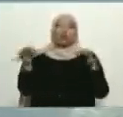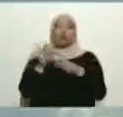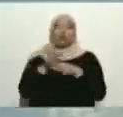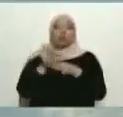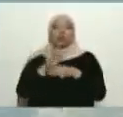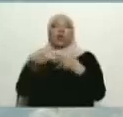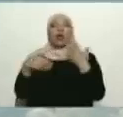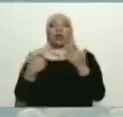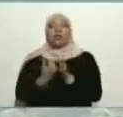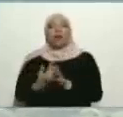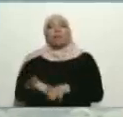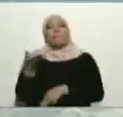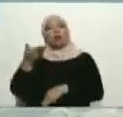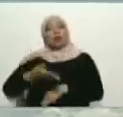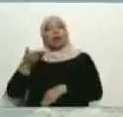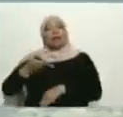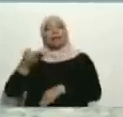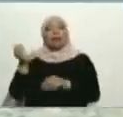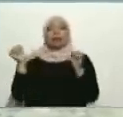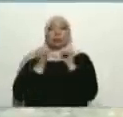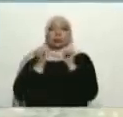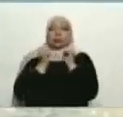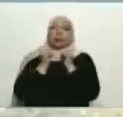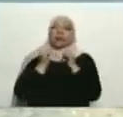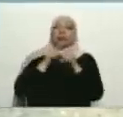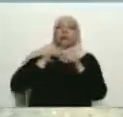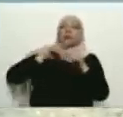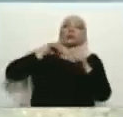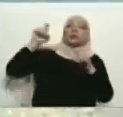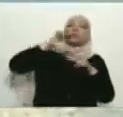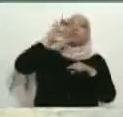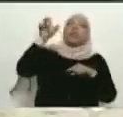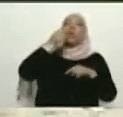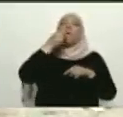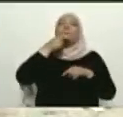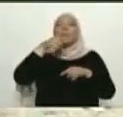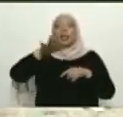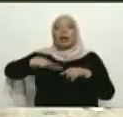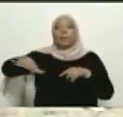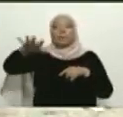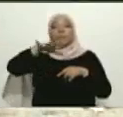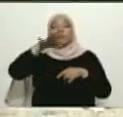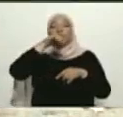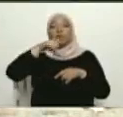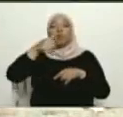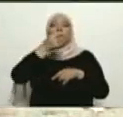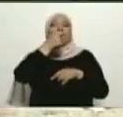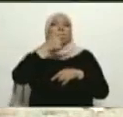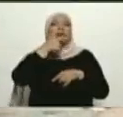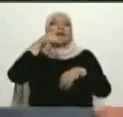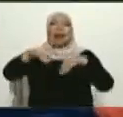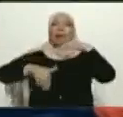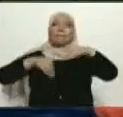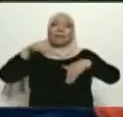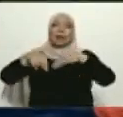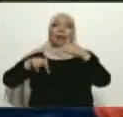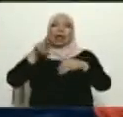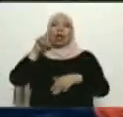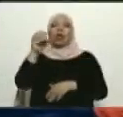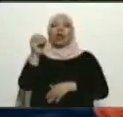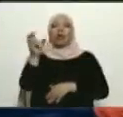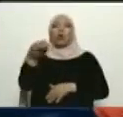una de sus estaciones más importantes otro parque Hermosísimo los roques no hay playas más hermosas que los roques